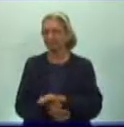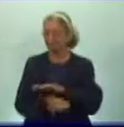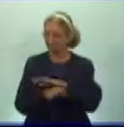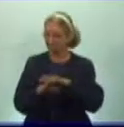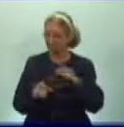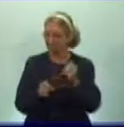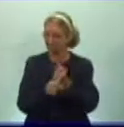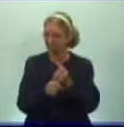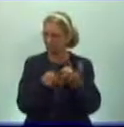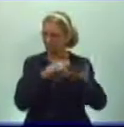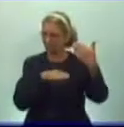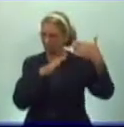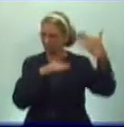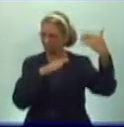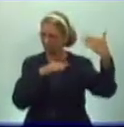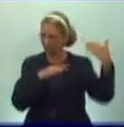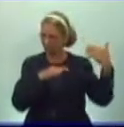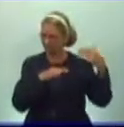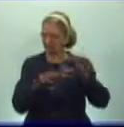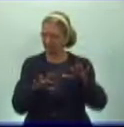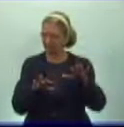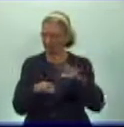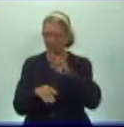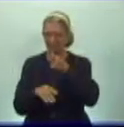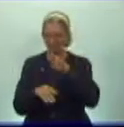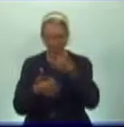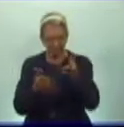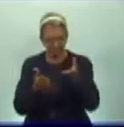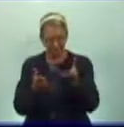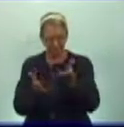trabajamos eso también en encuentros anteriores.